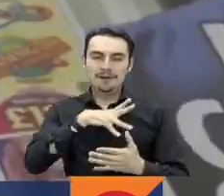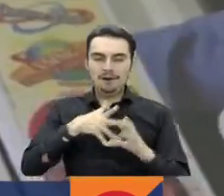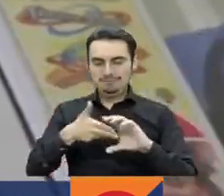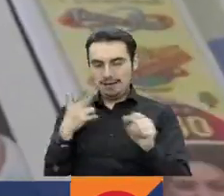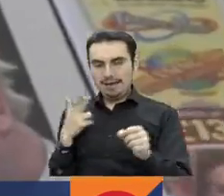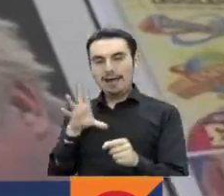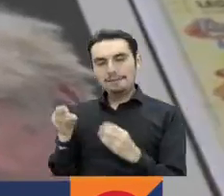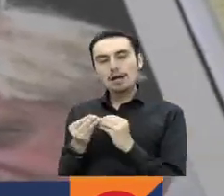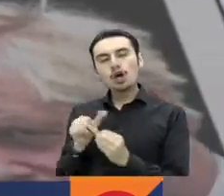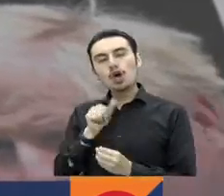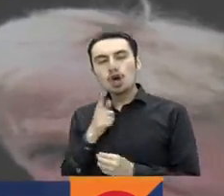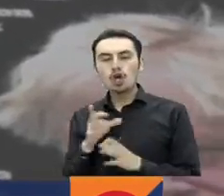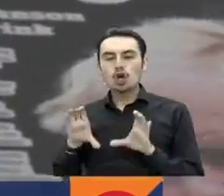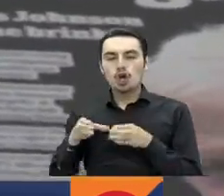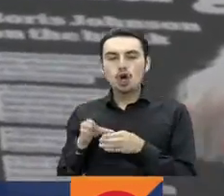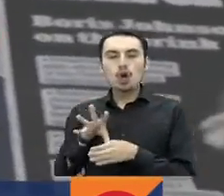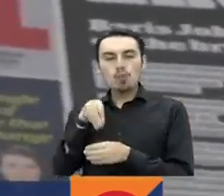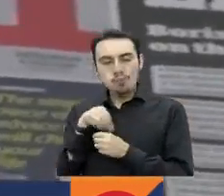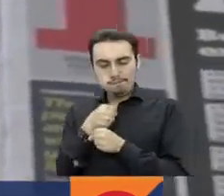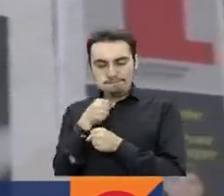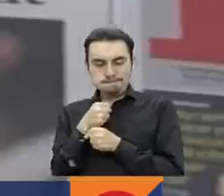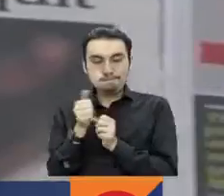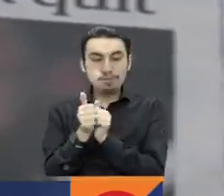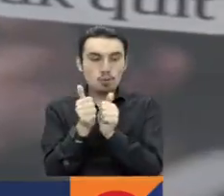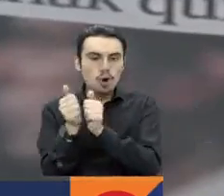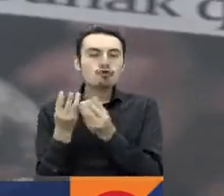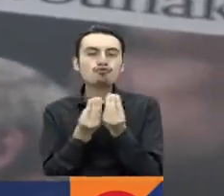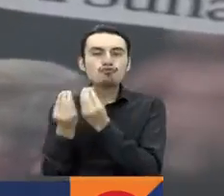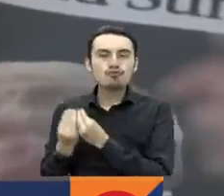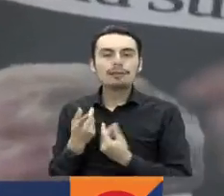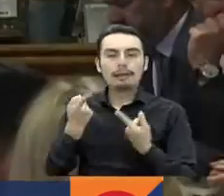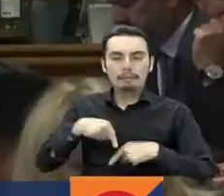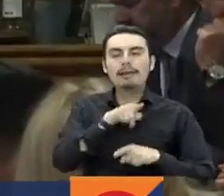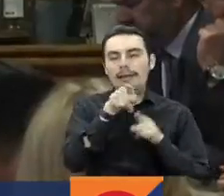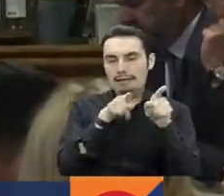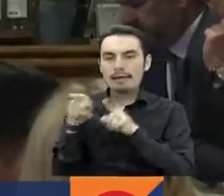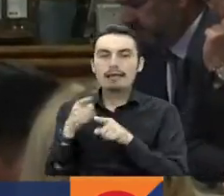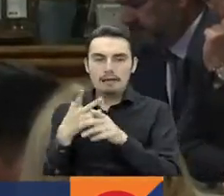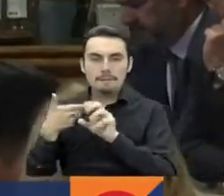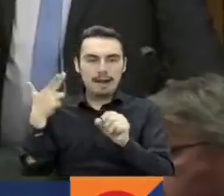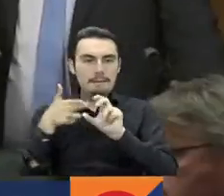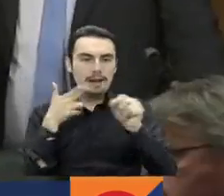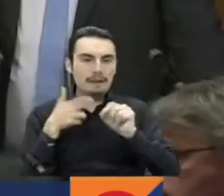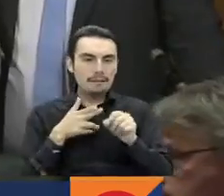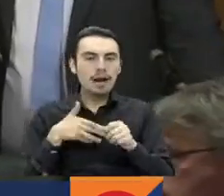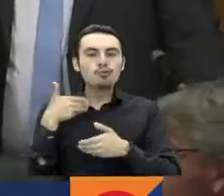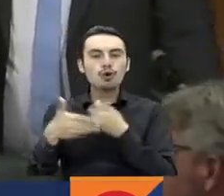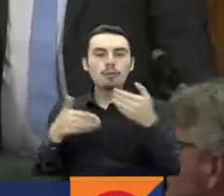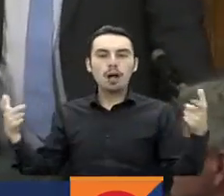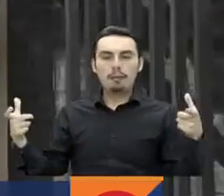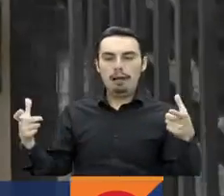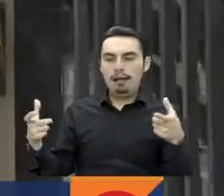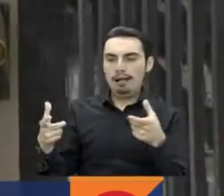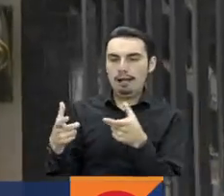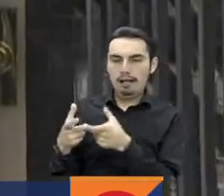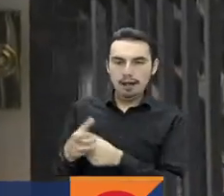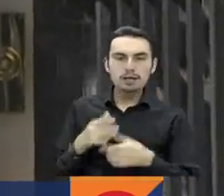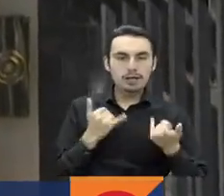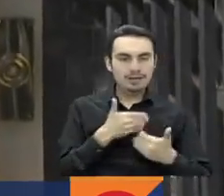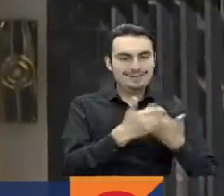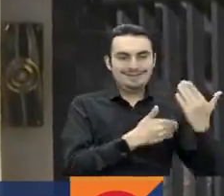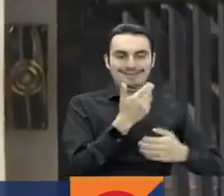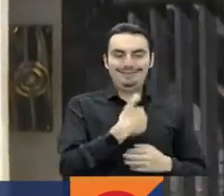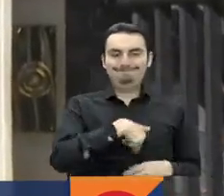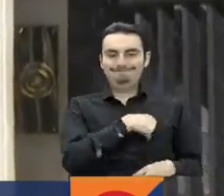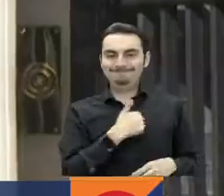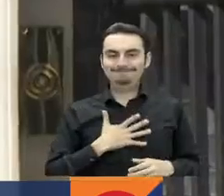el último de los escándalos tuvo que ver con un funcionario sindicado de acoso ahora la decisión queda en manos de su partido fue imposible